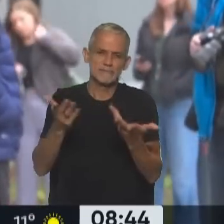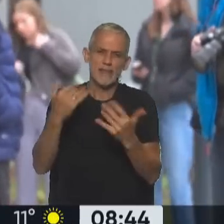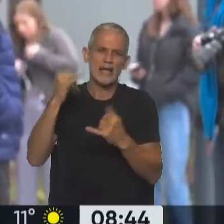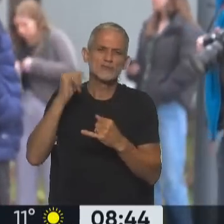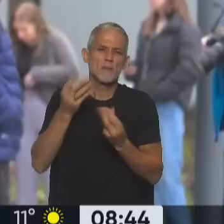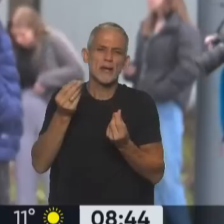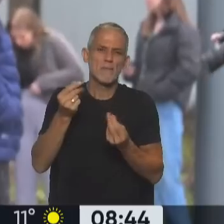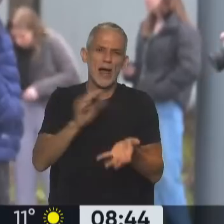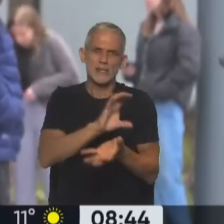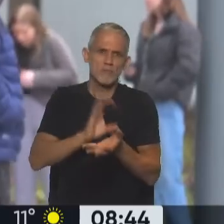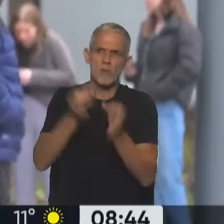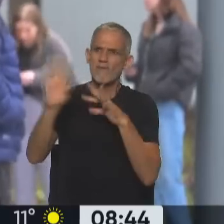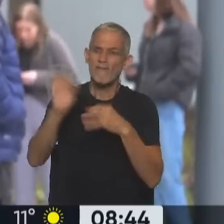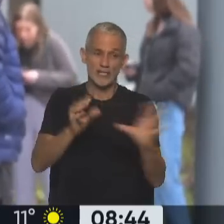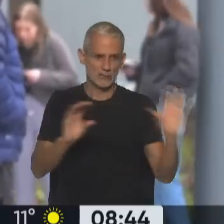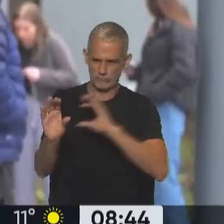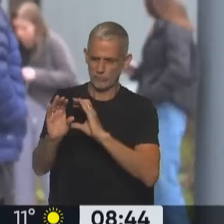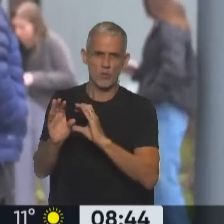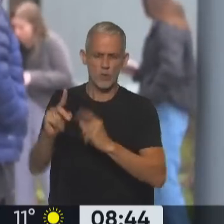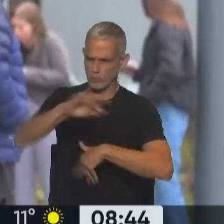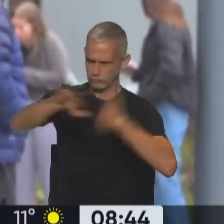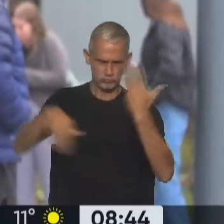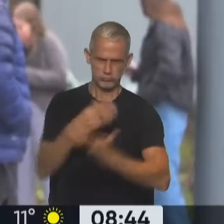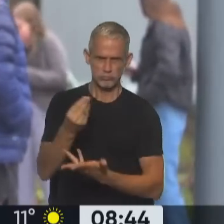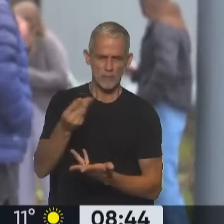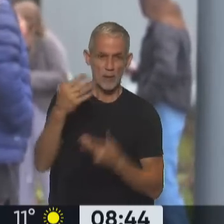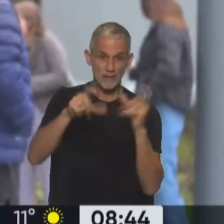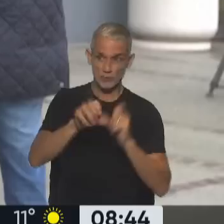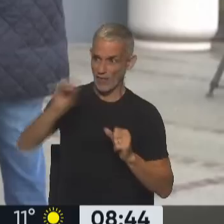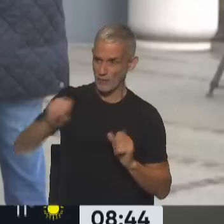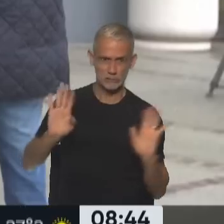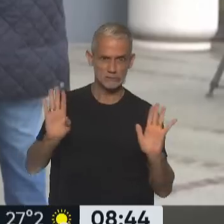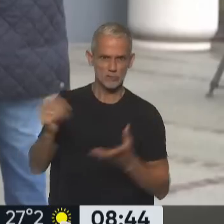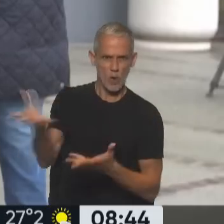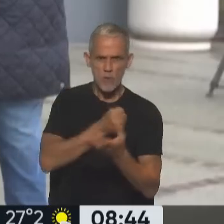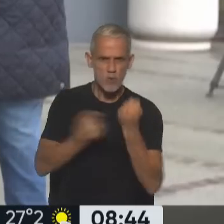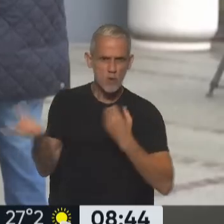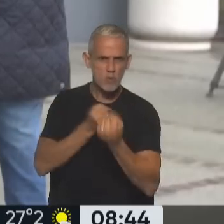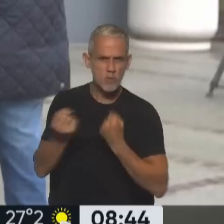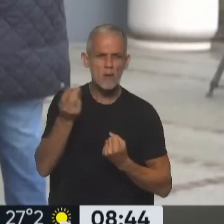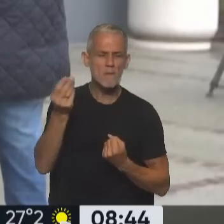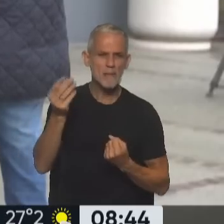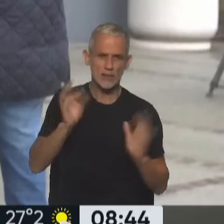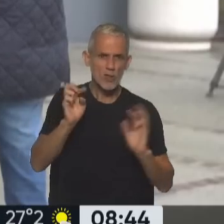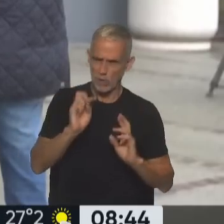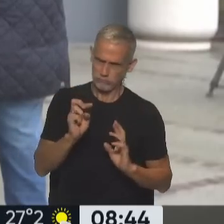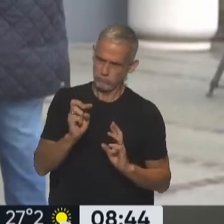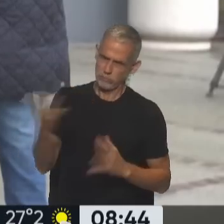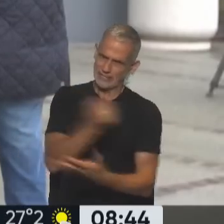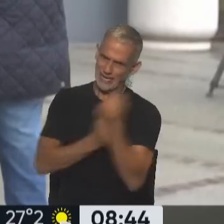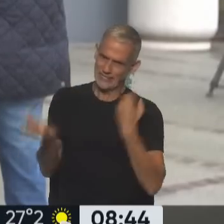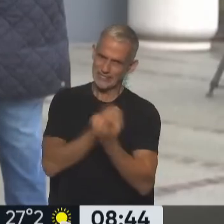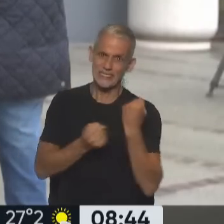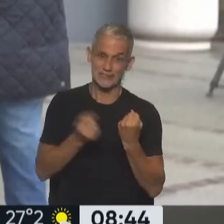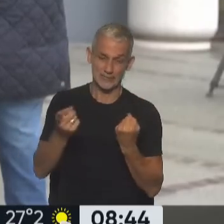el capital. Esto, bueno, generó un pánico muy fuerte en sus depositantes, que generaron un retiro de sus dólares realmente muy